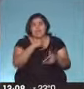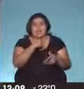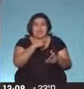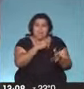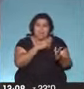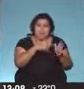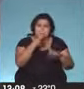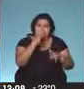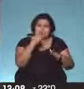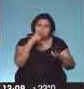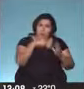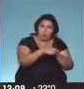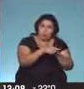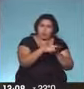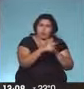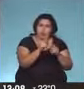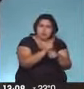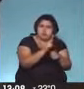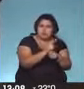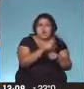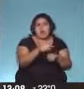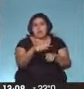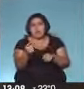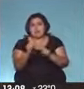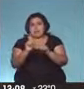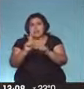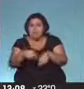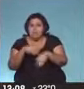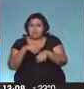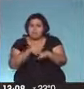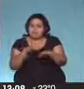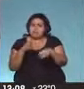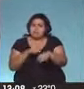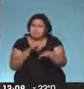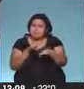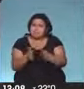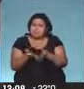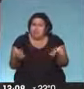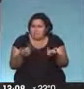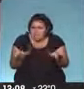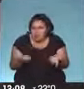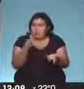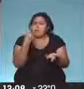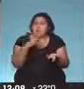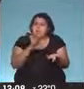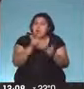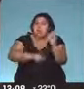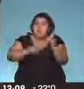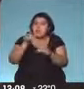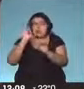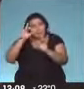controles, ¿no? Para mejorar lo que es la entrada y salida de la ciudad de Buenos Aires, de quienes sí tienen que cumplir una tarea y